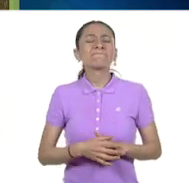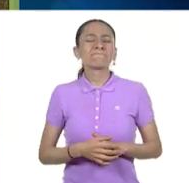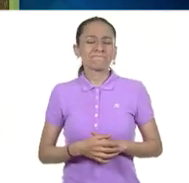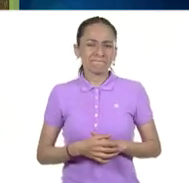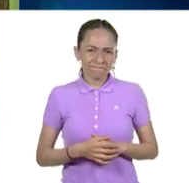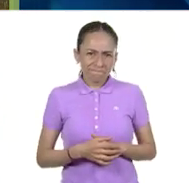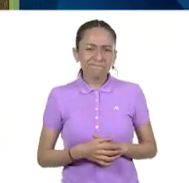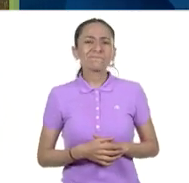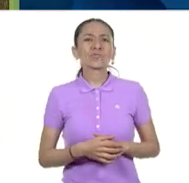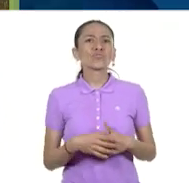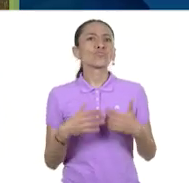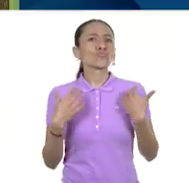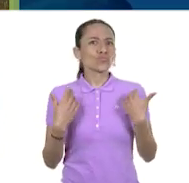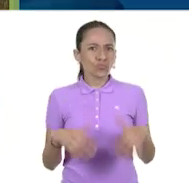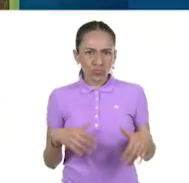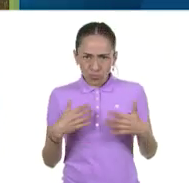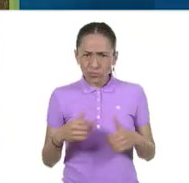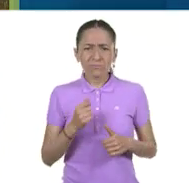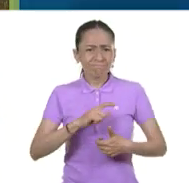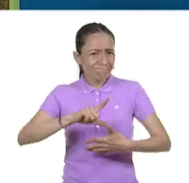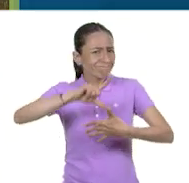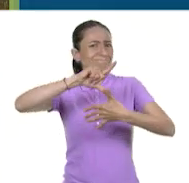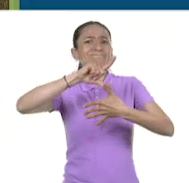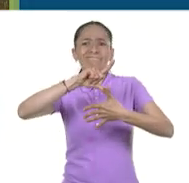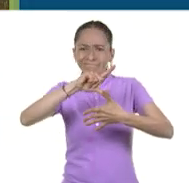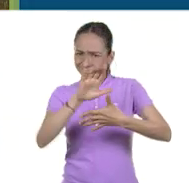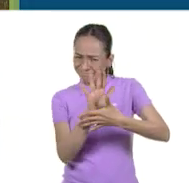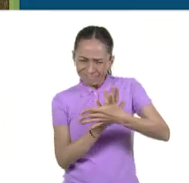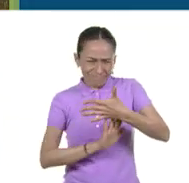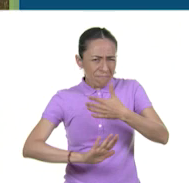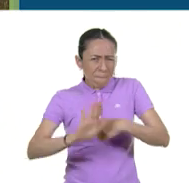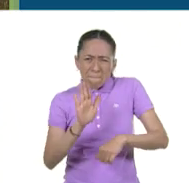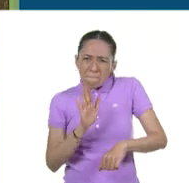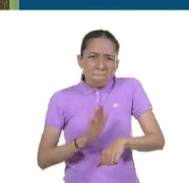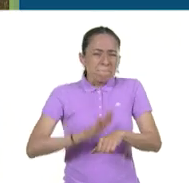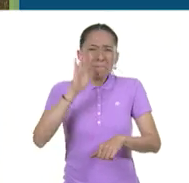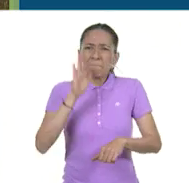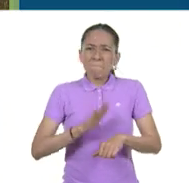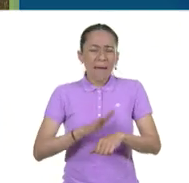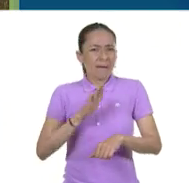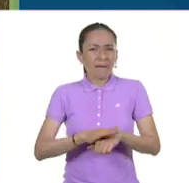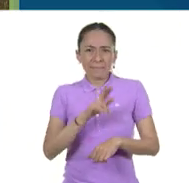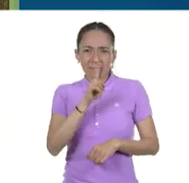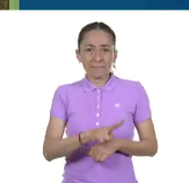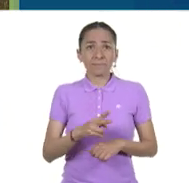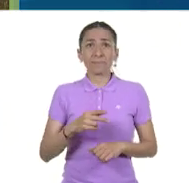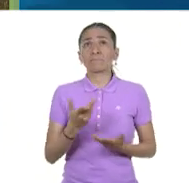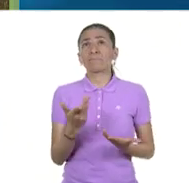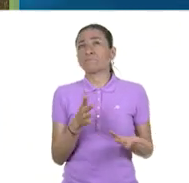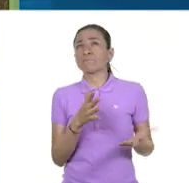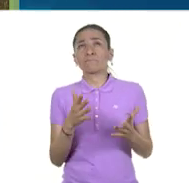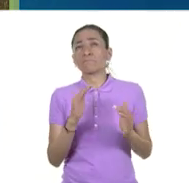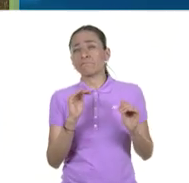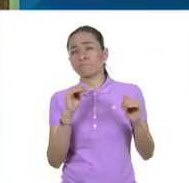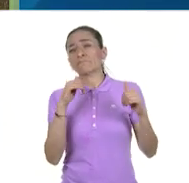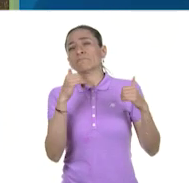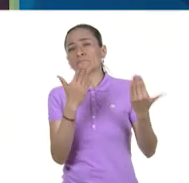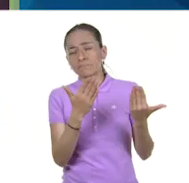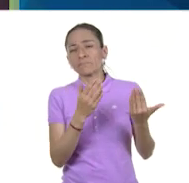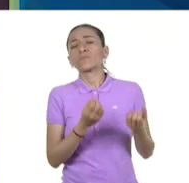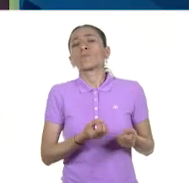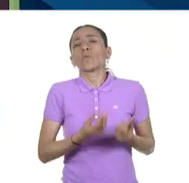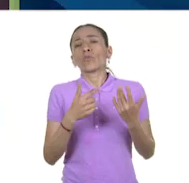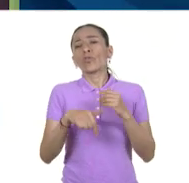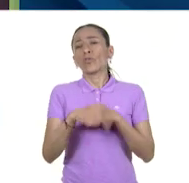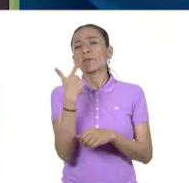número de emigrantes de América Latina. En la actualidad viven en el extranjero alrededor de 12 millones